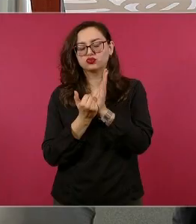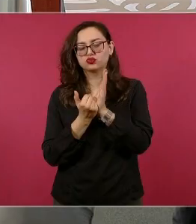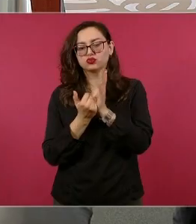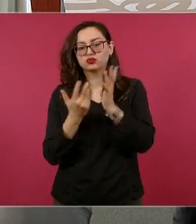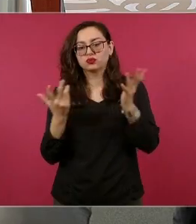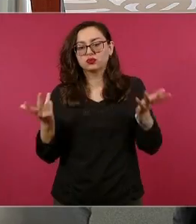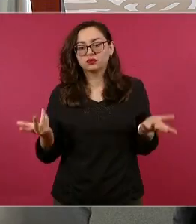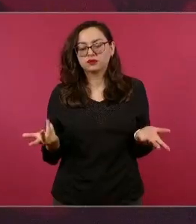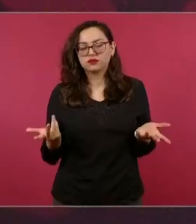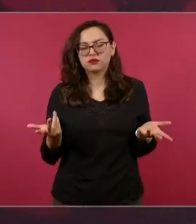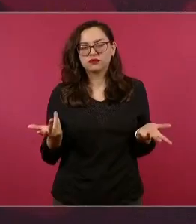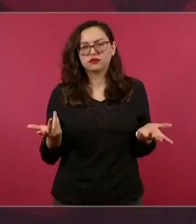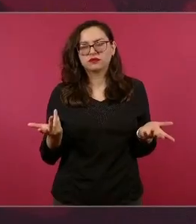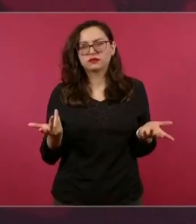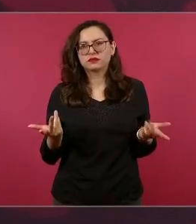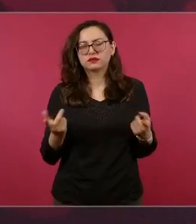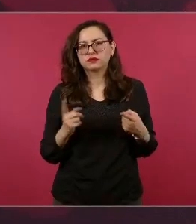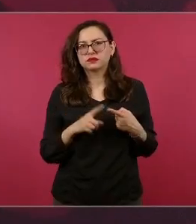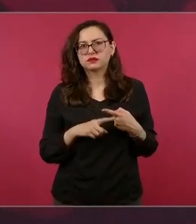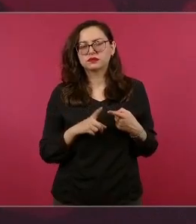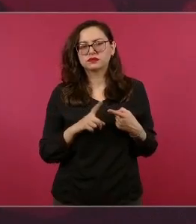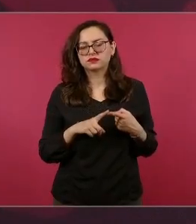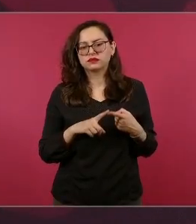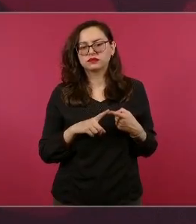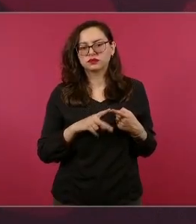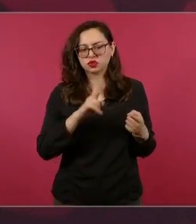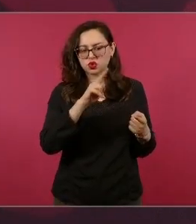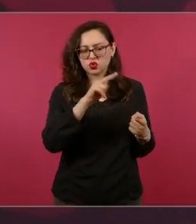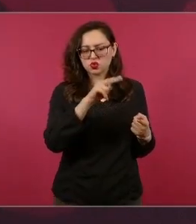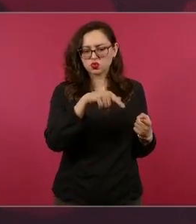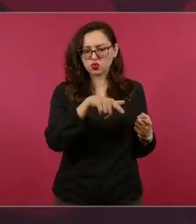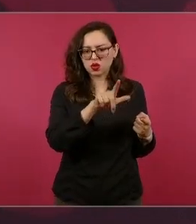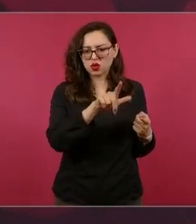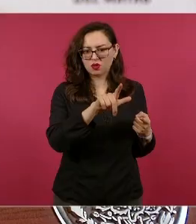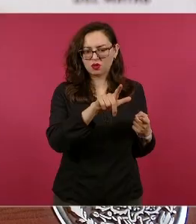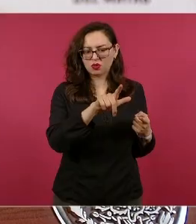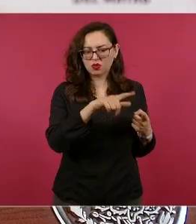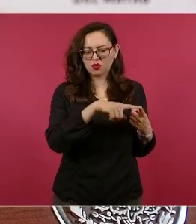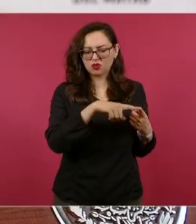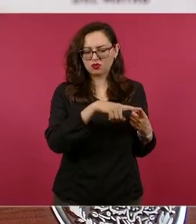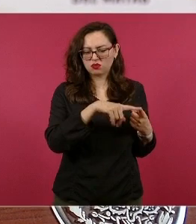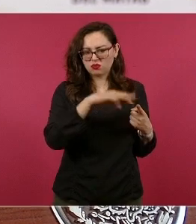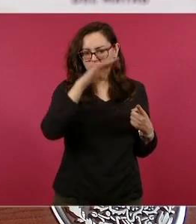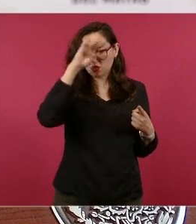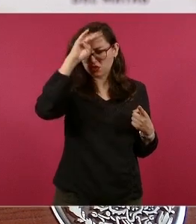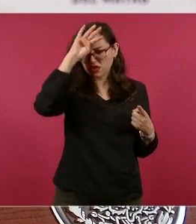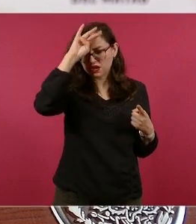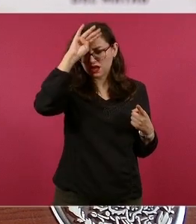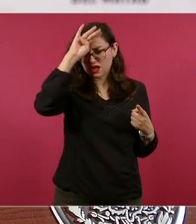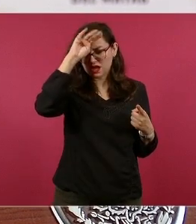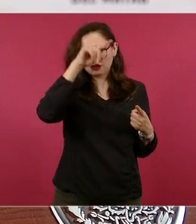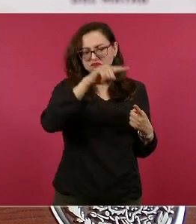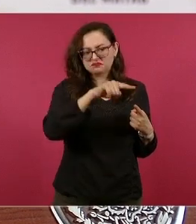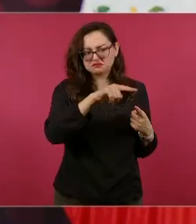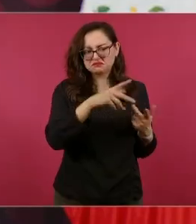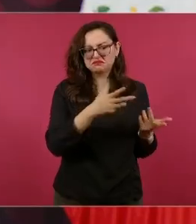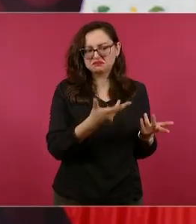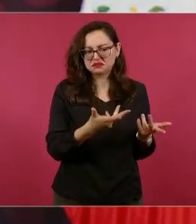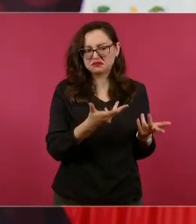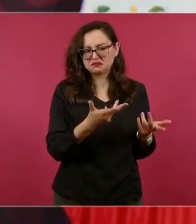Nuevo León, pues ahí se padece un poco, en Monterrey, pero ya no tanto,